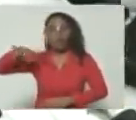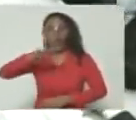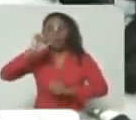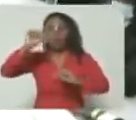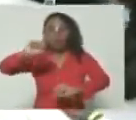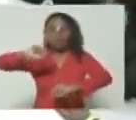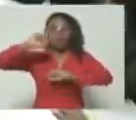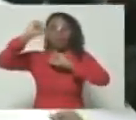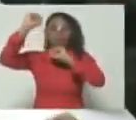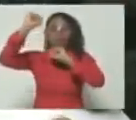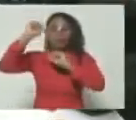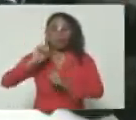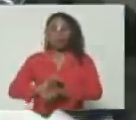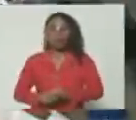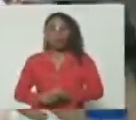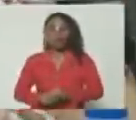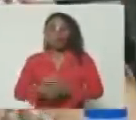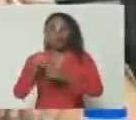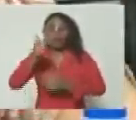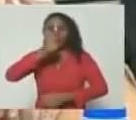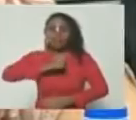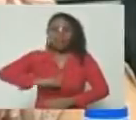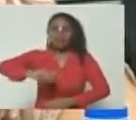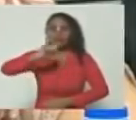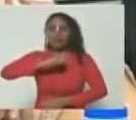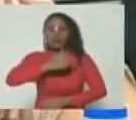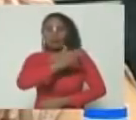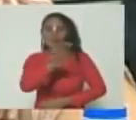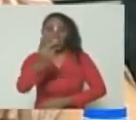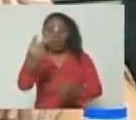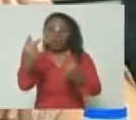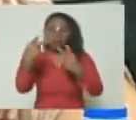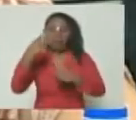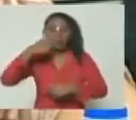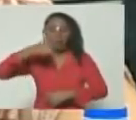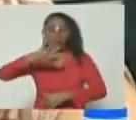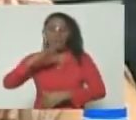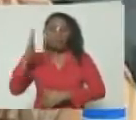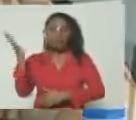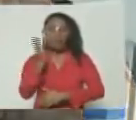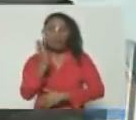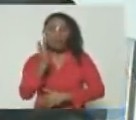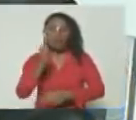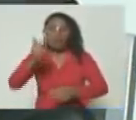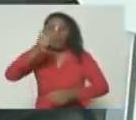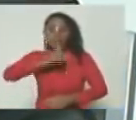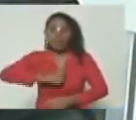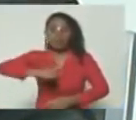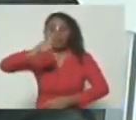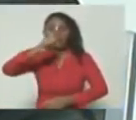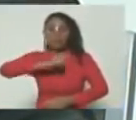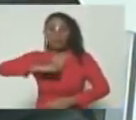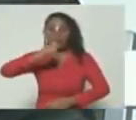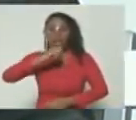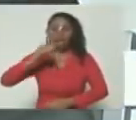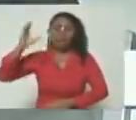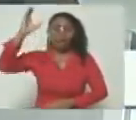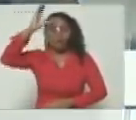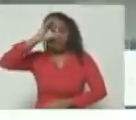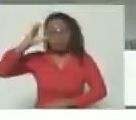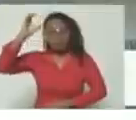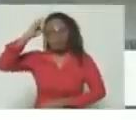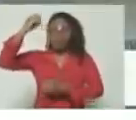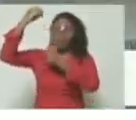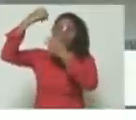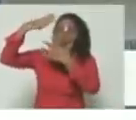heroico. Que resiste todo eso que ustedes ven, un pueblo que lo viene resistiendo. Con conciencia, con luz,